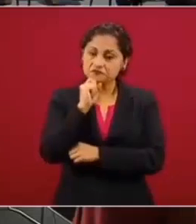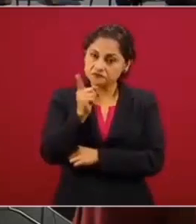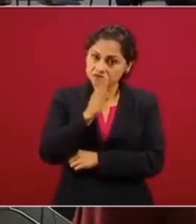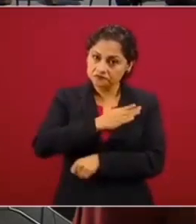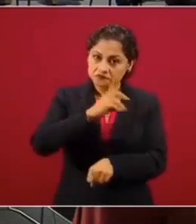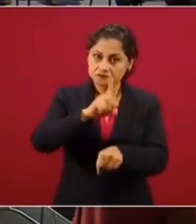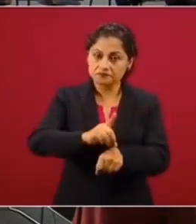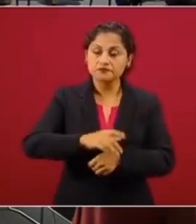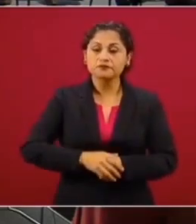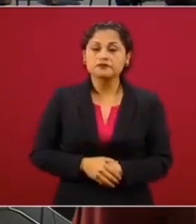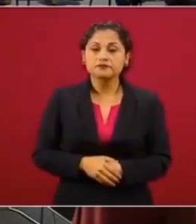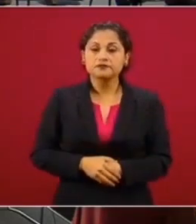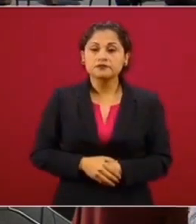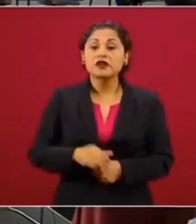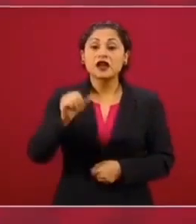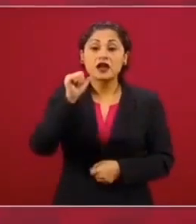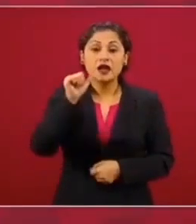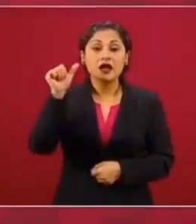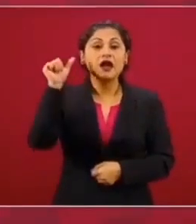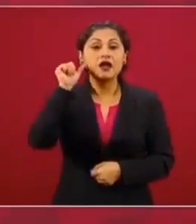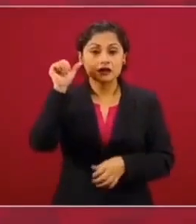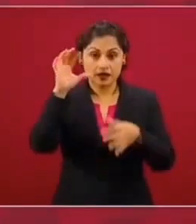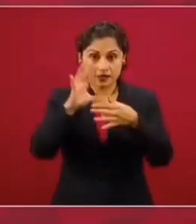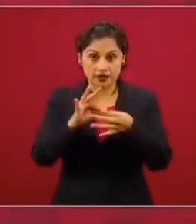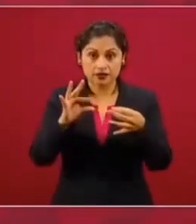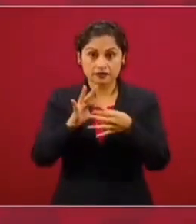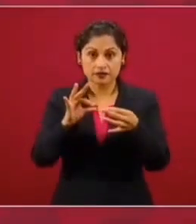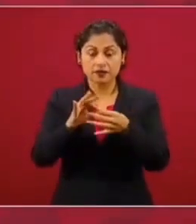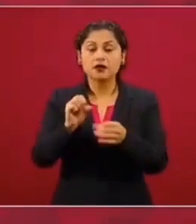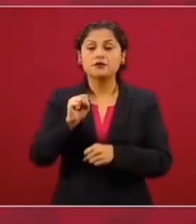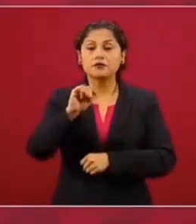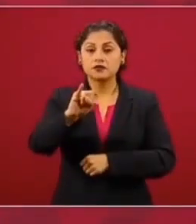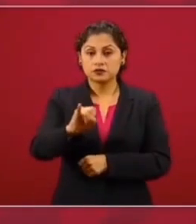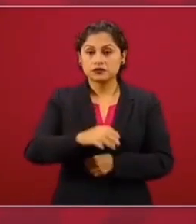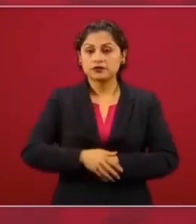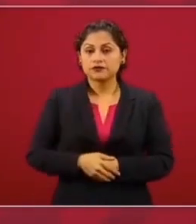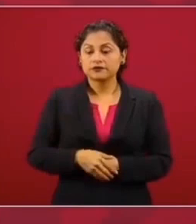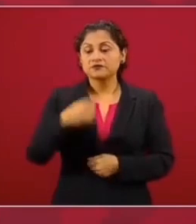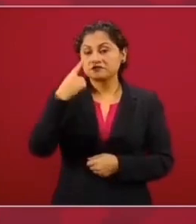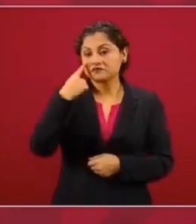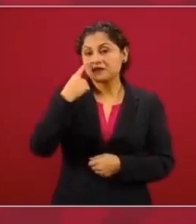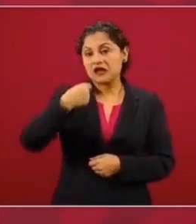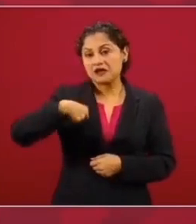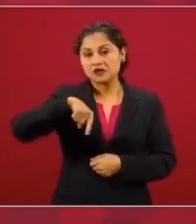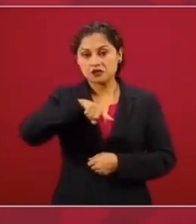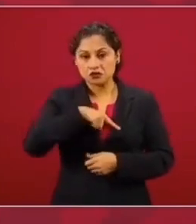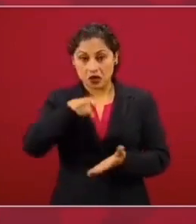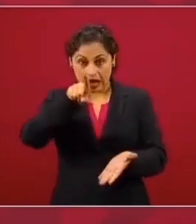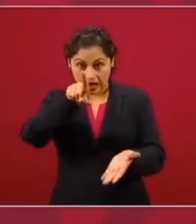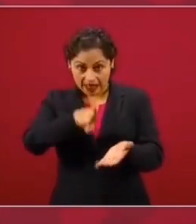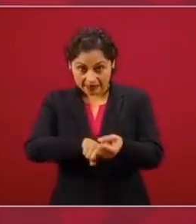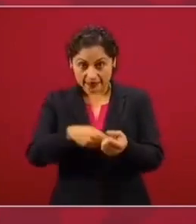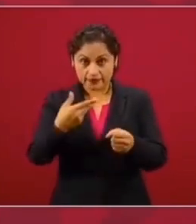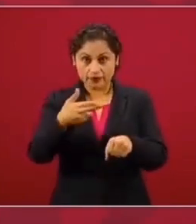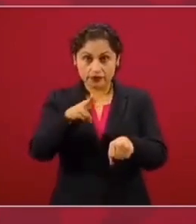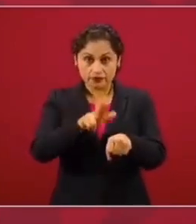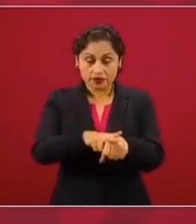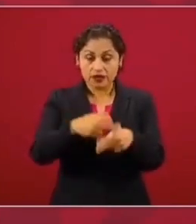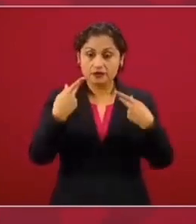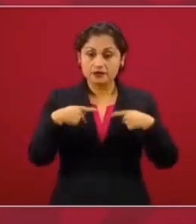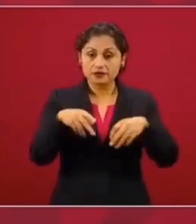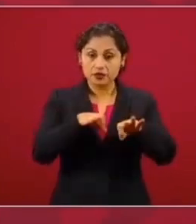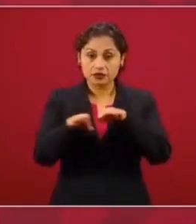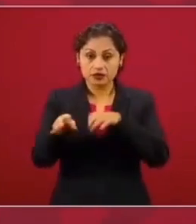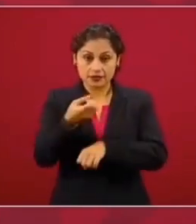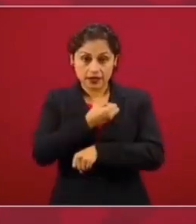como lo comentábamos ayer lo que hicimos primero fue una especie de sondeo interno para saber a quienes les puede